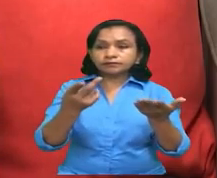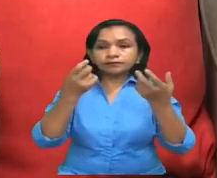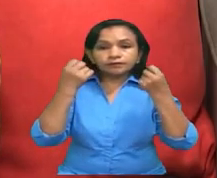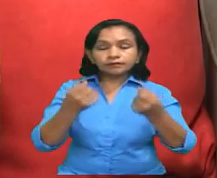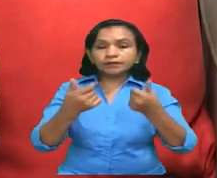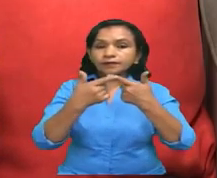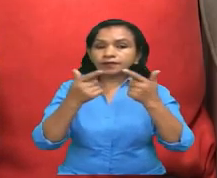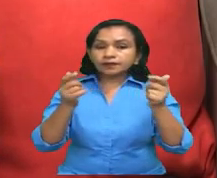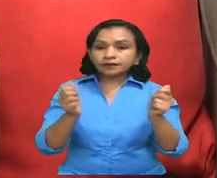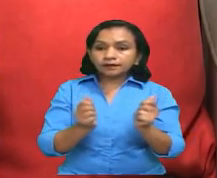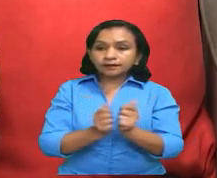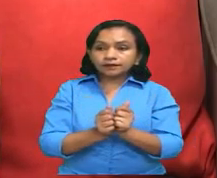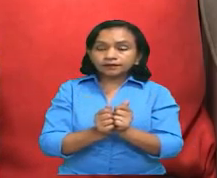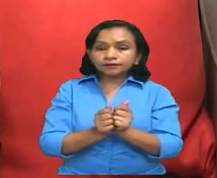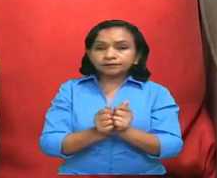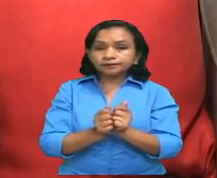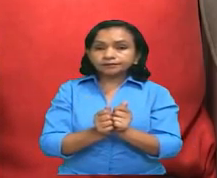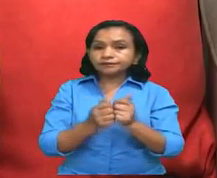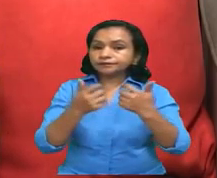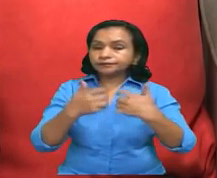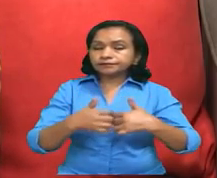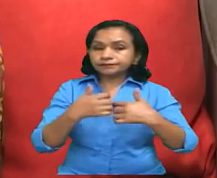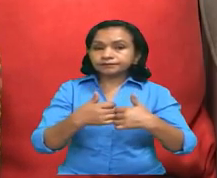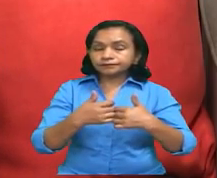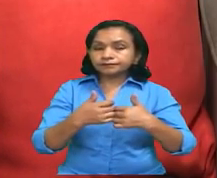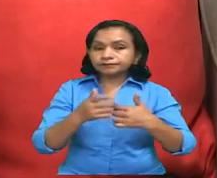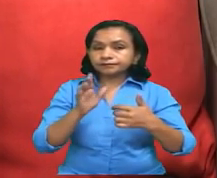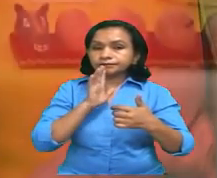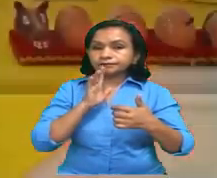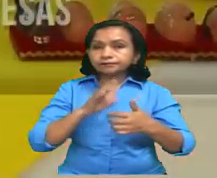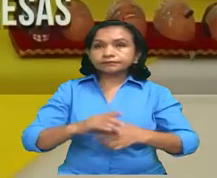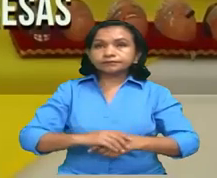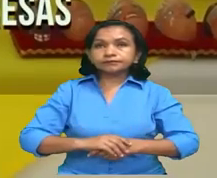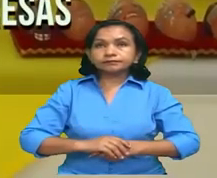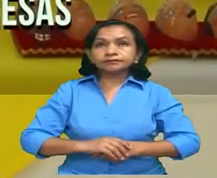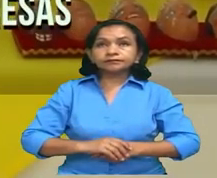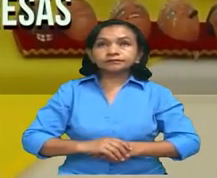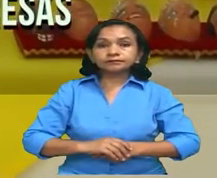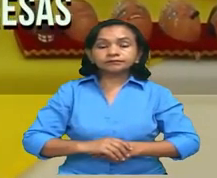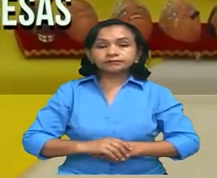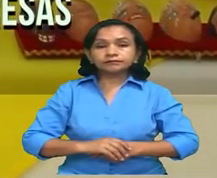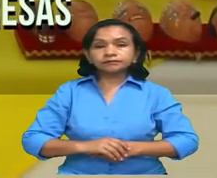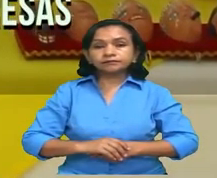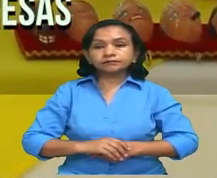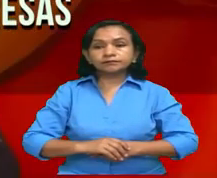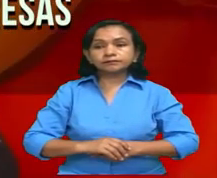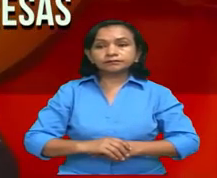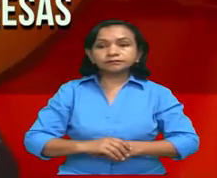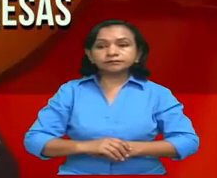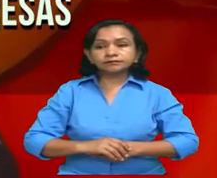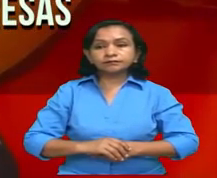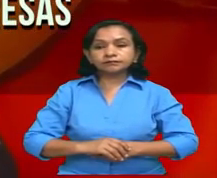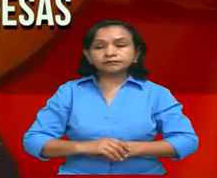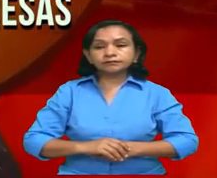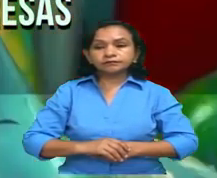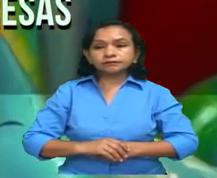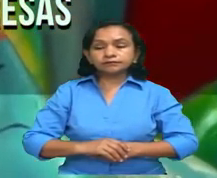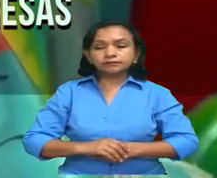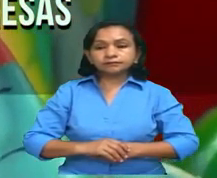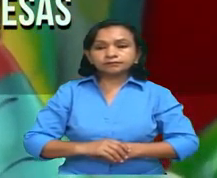quien estuvo también presente durante la inauguración y el desarrollo de esta Feria Internacional de Turismo de